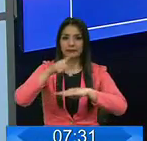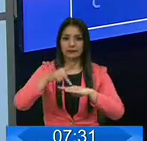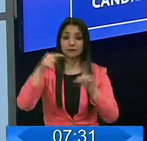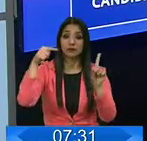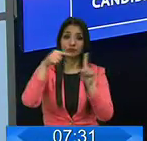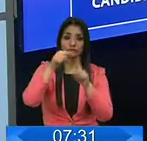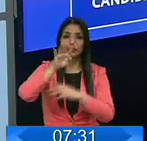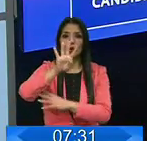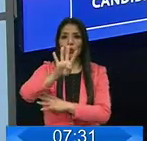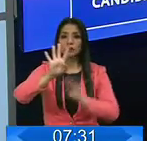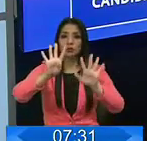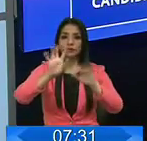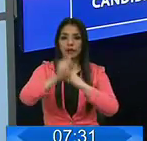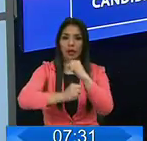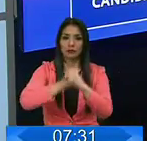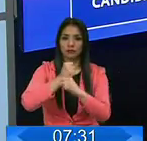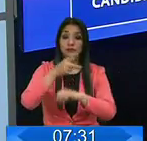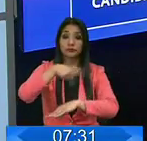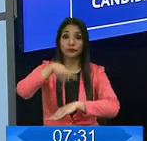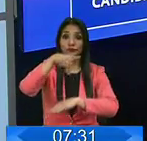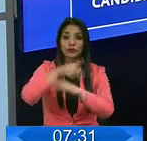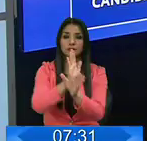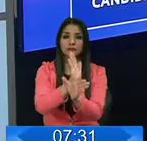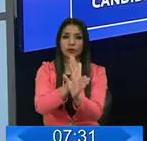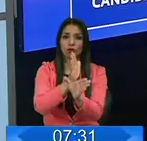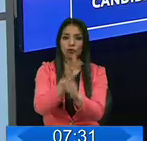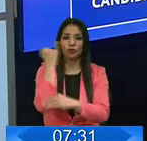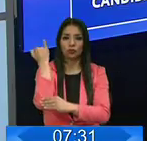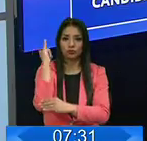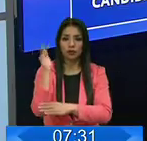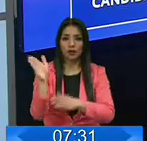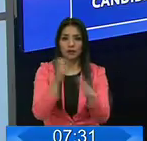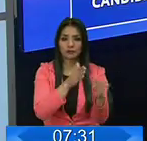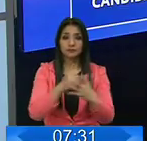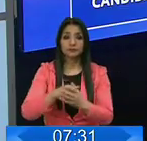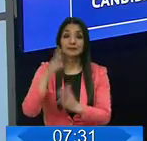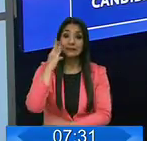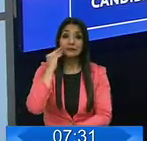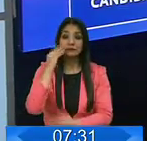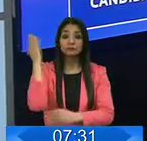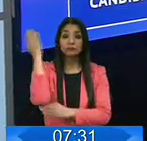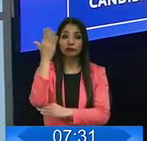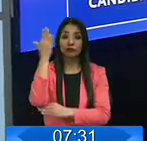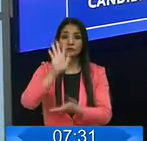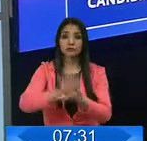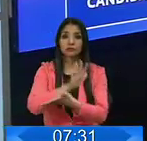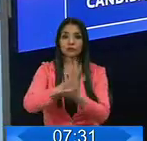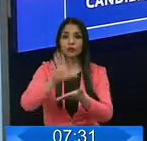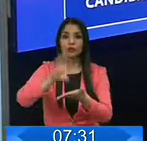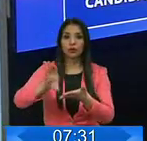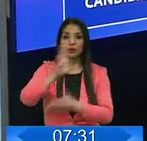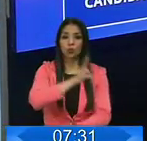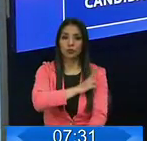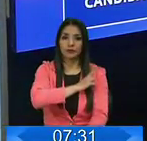de 49 años, su profesión psicólogo industrial. Su experiencia, profesor en escuelas, colegios y universidades, empresario